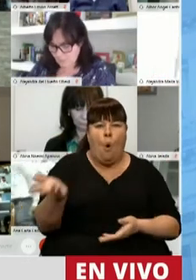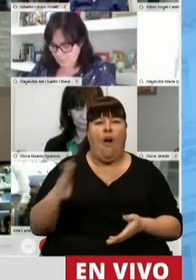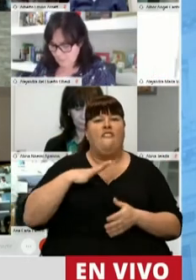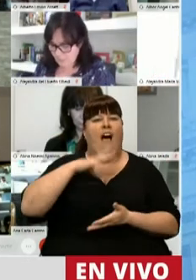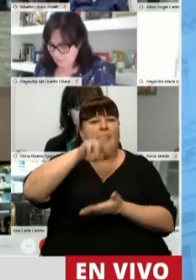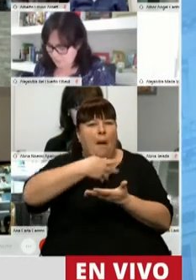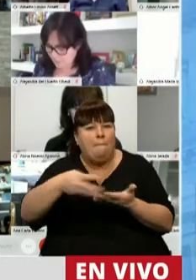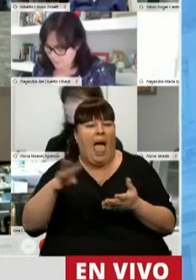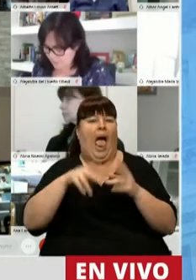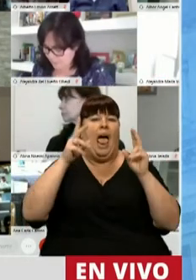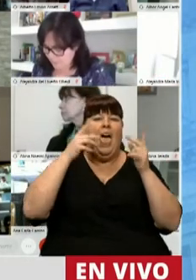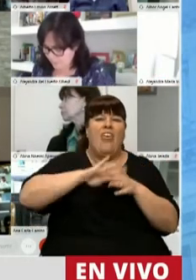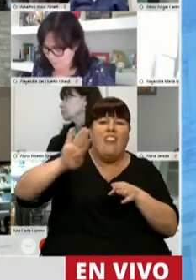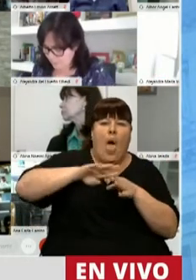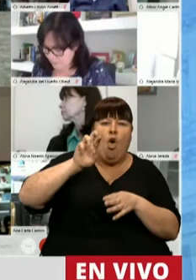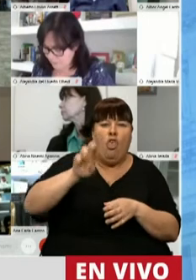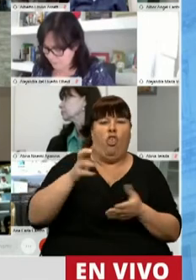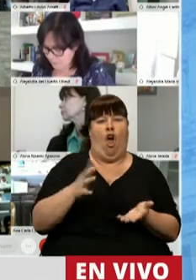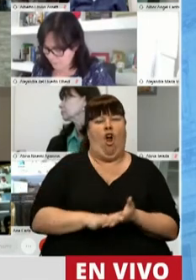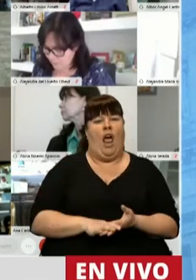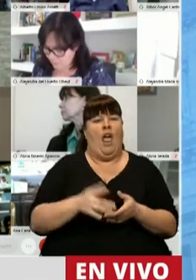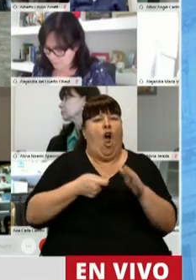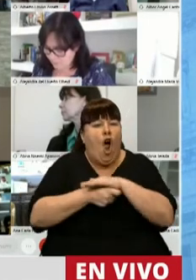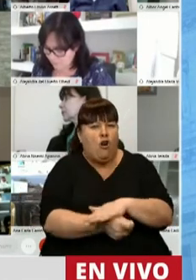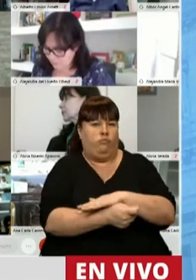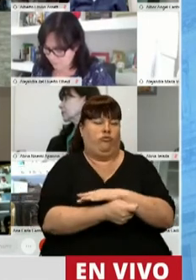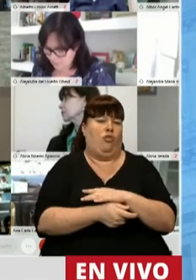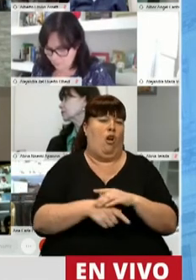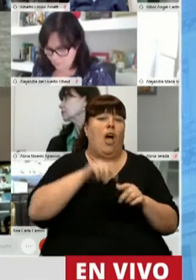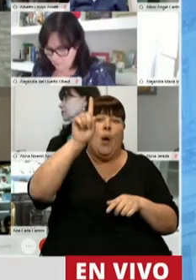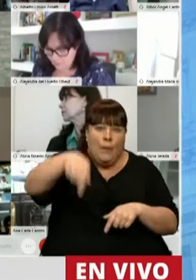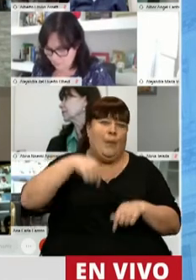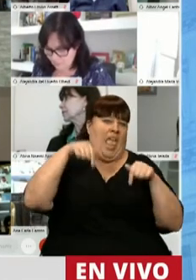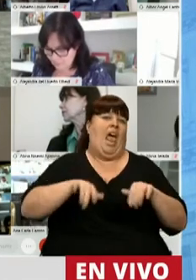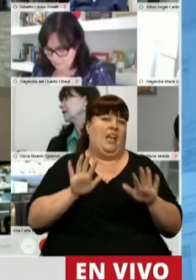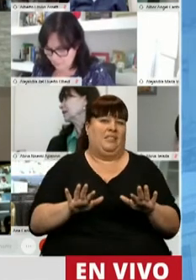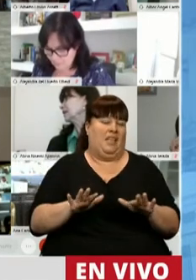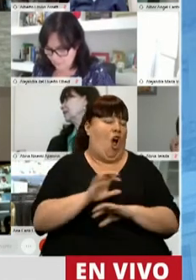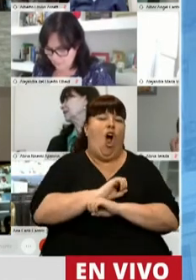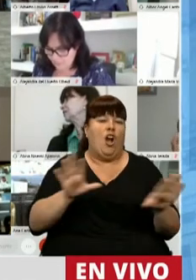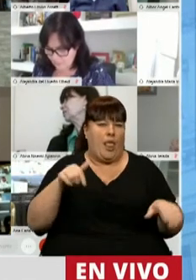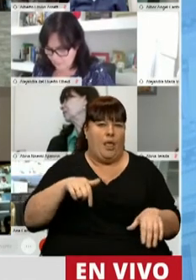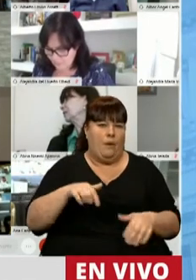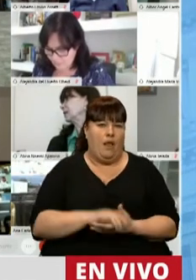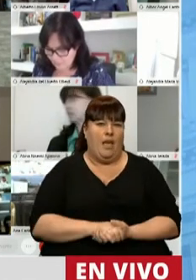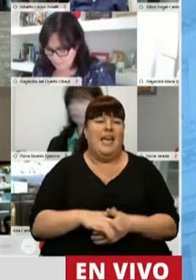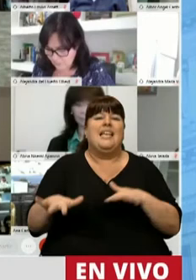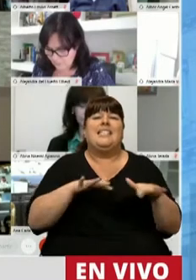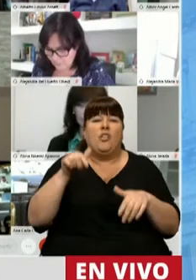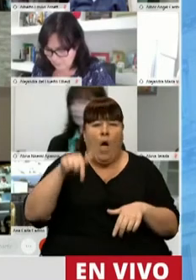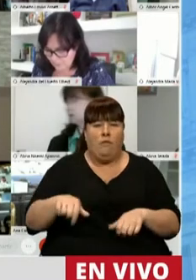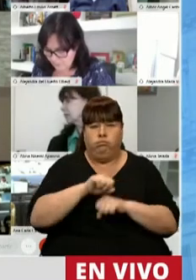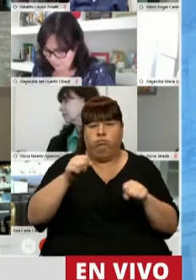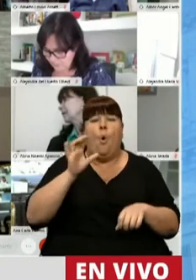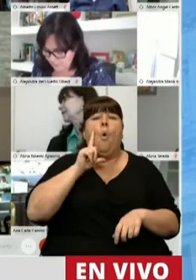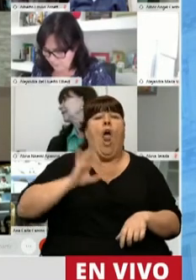de planificación, el endeudamiento en dólares, los hechos de corrupción nos han puesto en este lugar calamitoso. La situación explotó